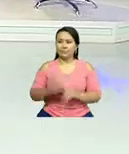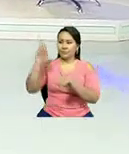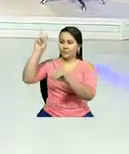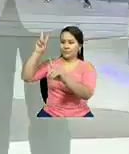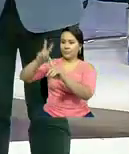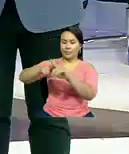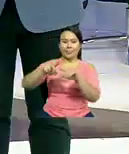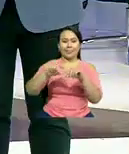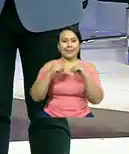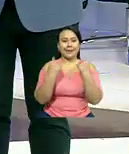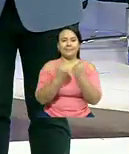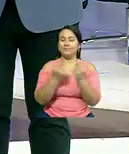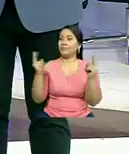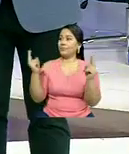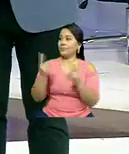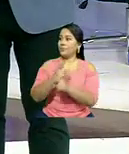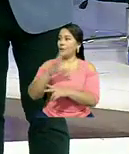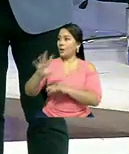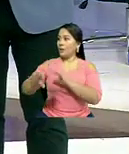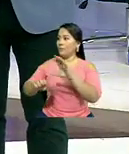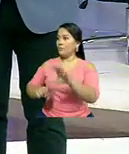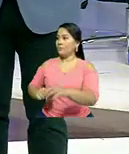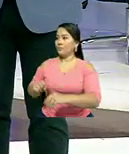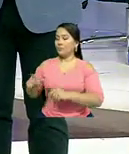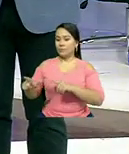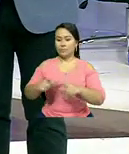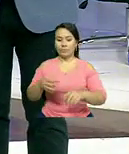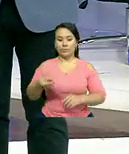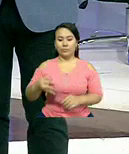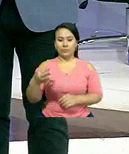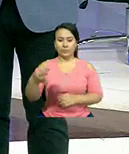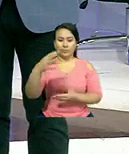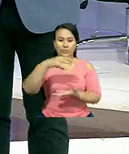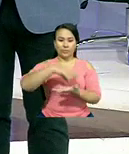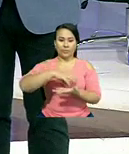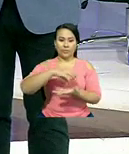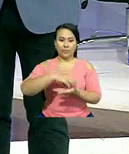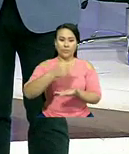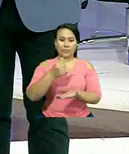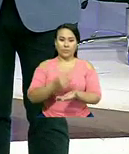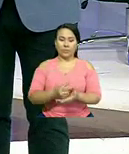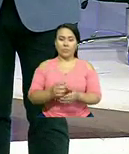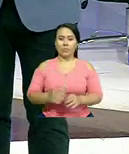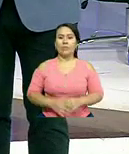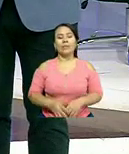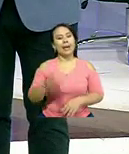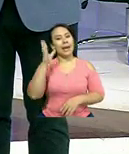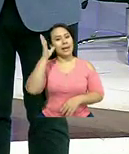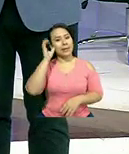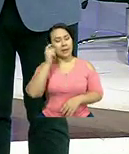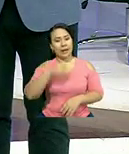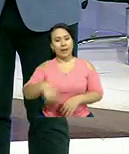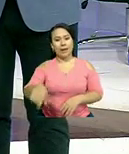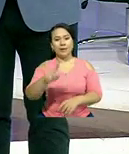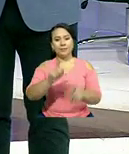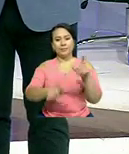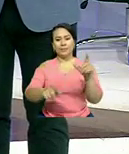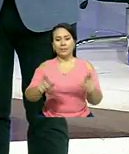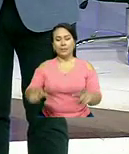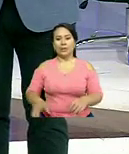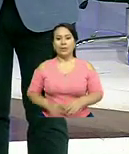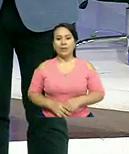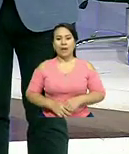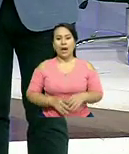Desarticulan una organización delictiva en el cantón Durán, provincia del Guayas. Se presume que los supuestos